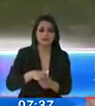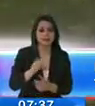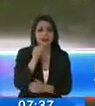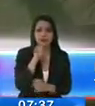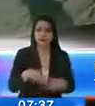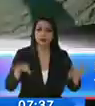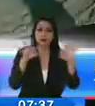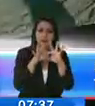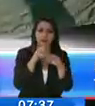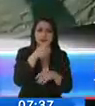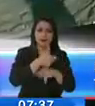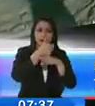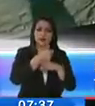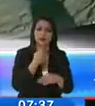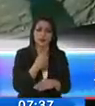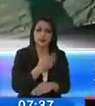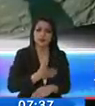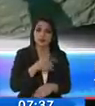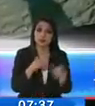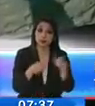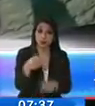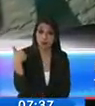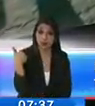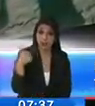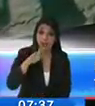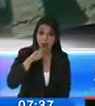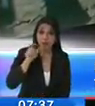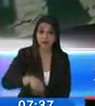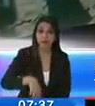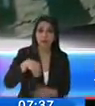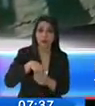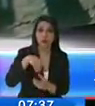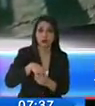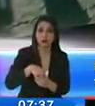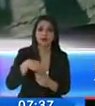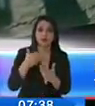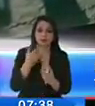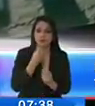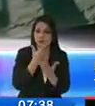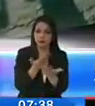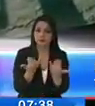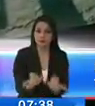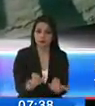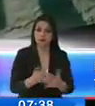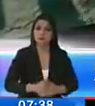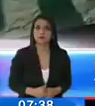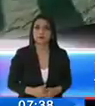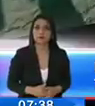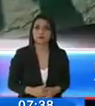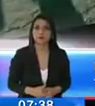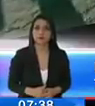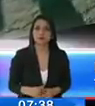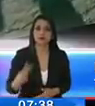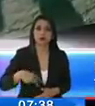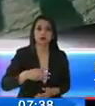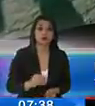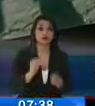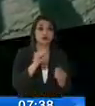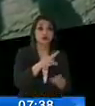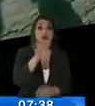es el mensaje que dejan las autoridades para las personas que sí tienen el líquido vital esta información aquí en este lugar nosotros vamos hasta el